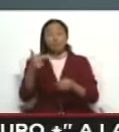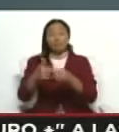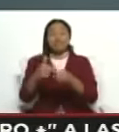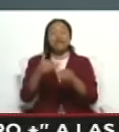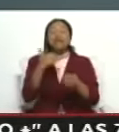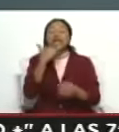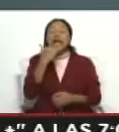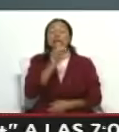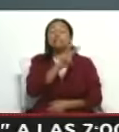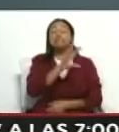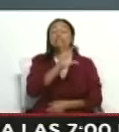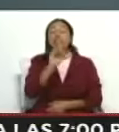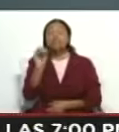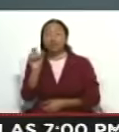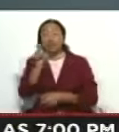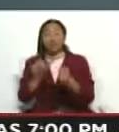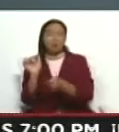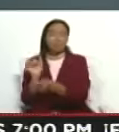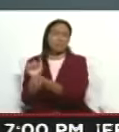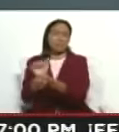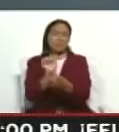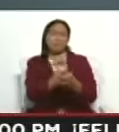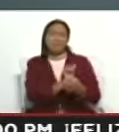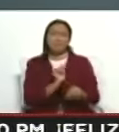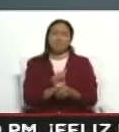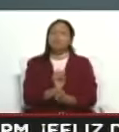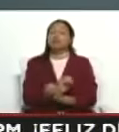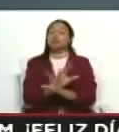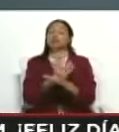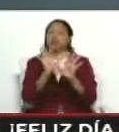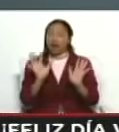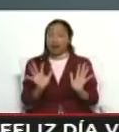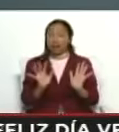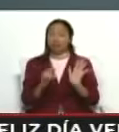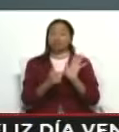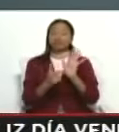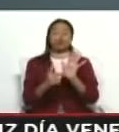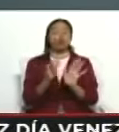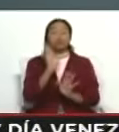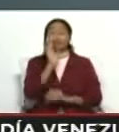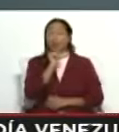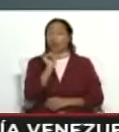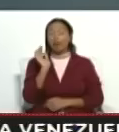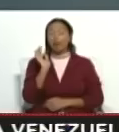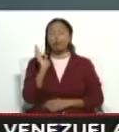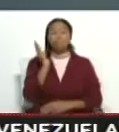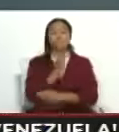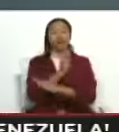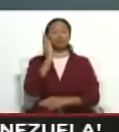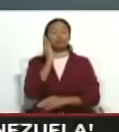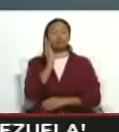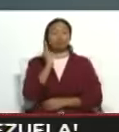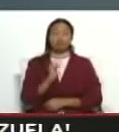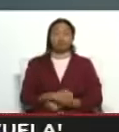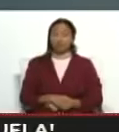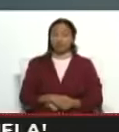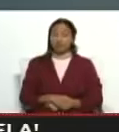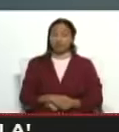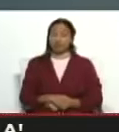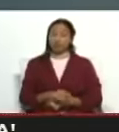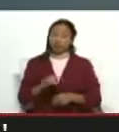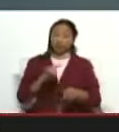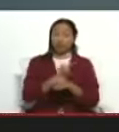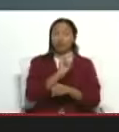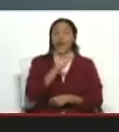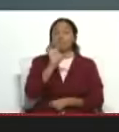detenidos, expresa claramente que no va a haber impunidad, ni contra los traidores a la patria,